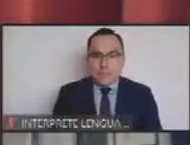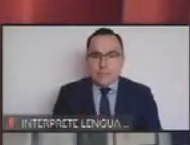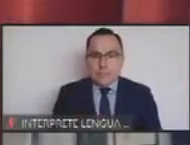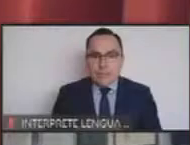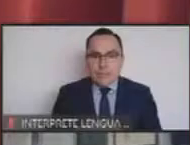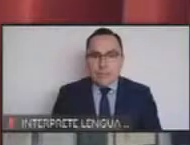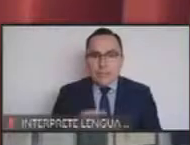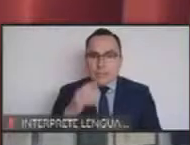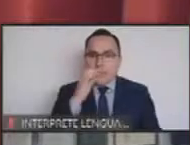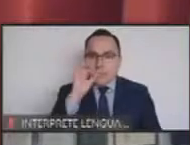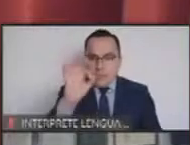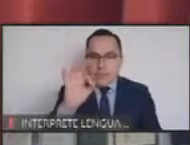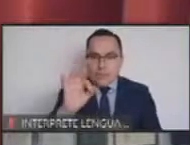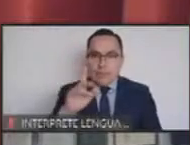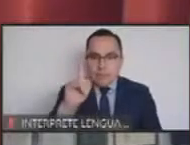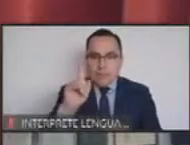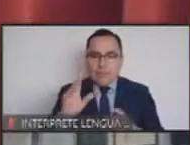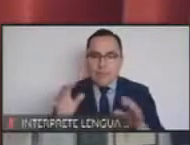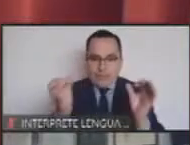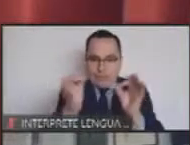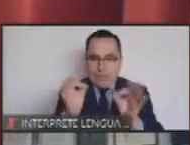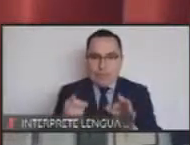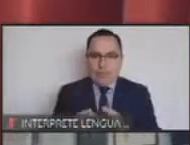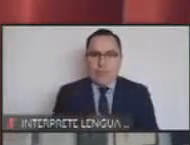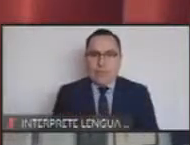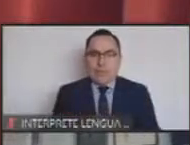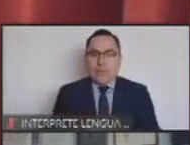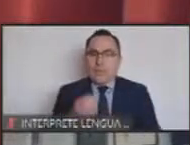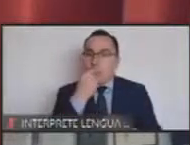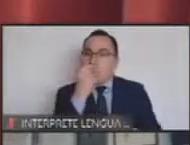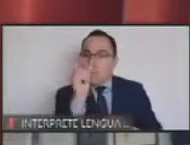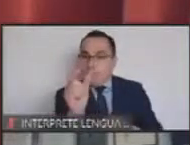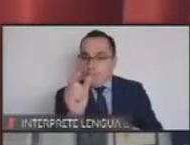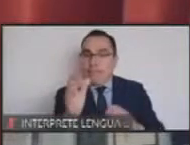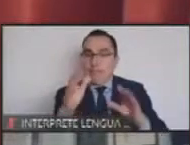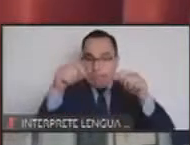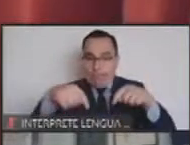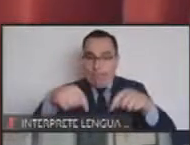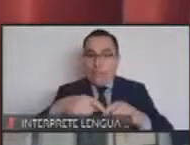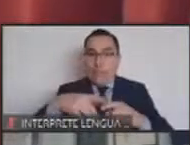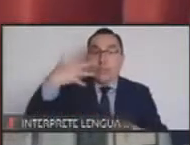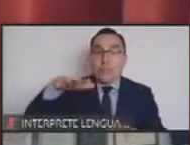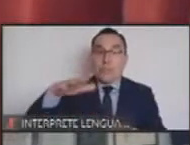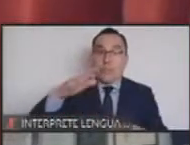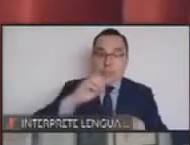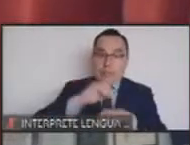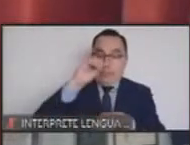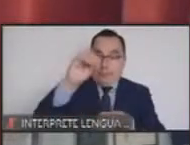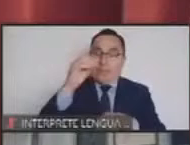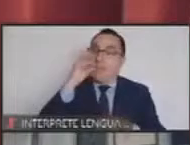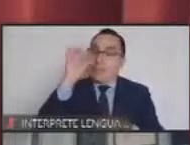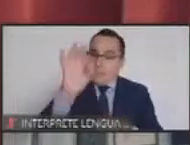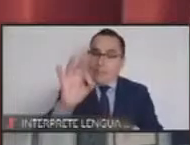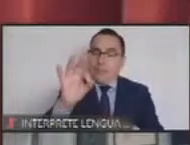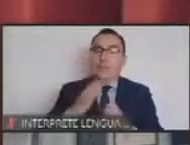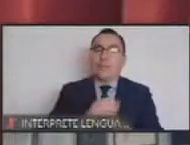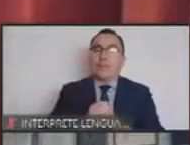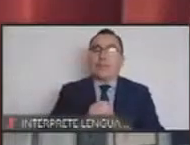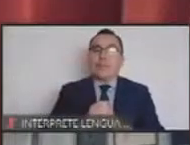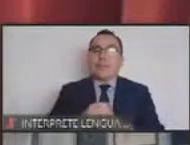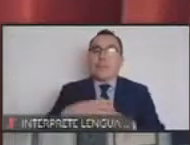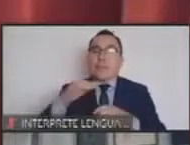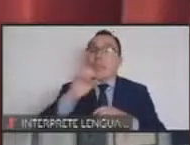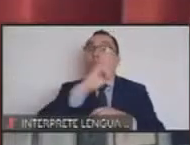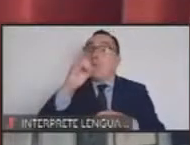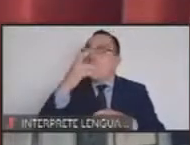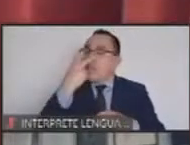Voy a decir unas cosas. Bueno, en primer término, yo creo que es muy importante decir que, y se va a constatar en el